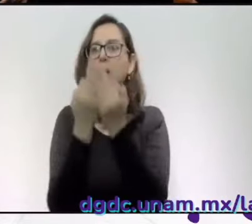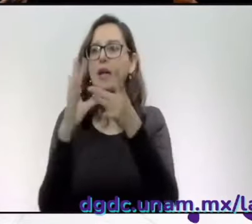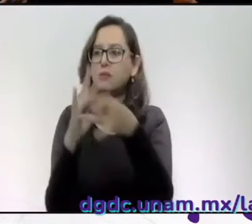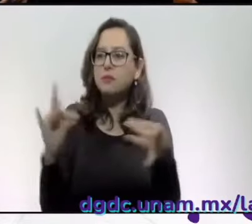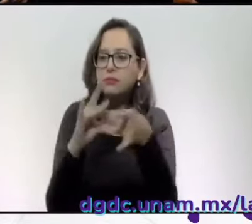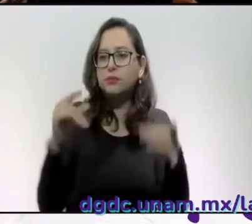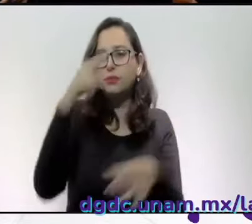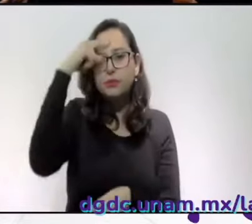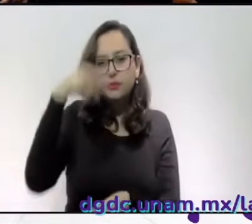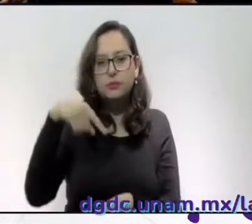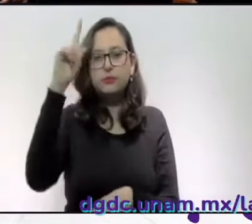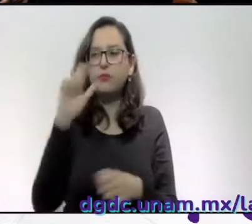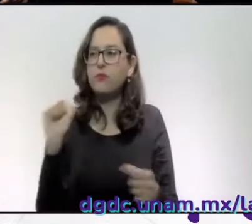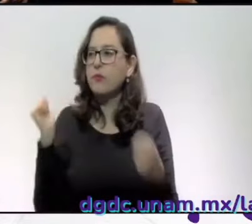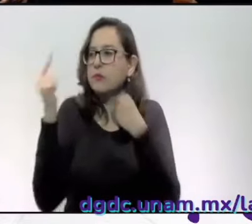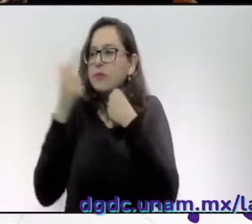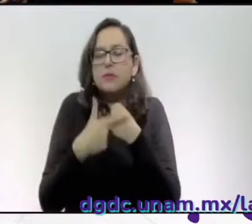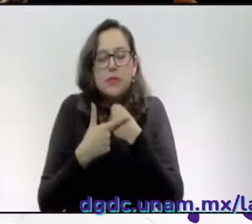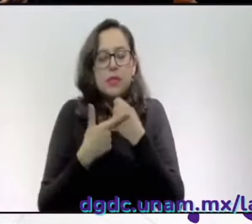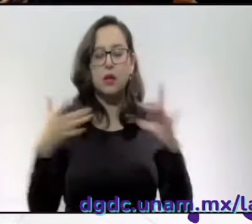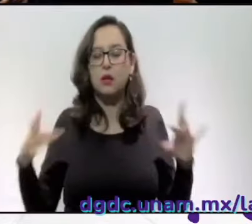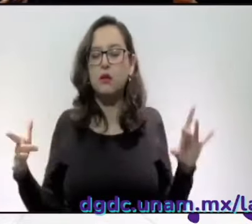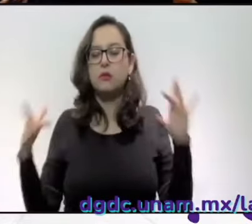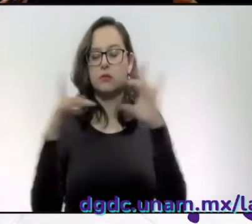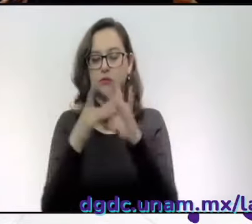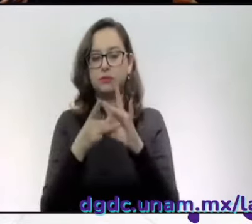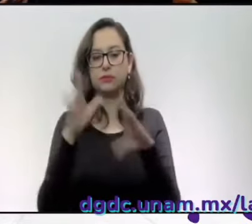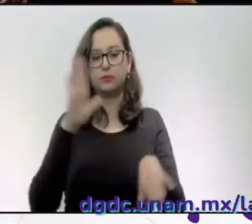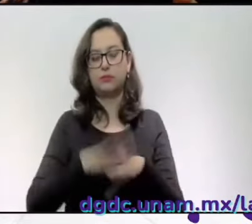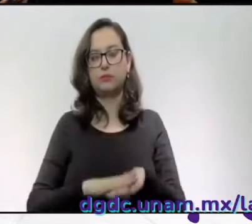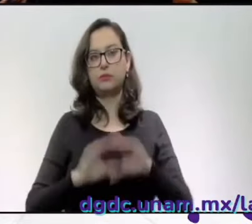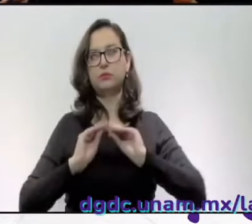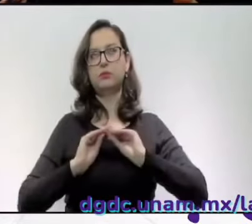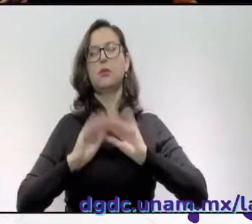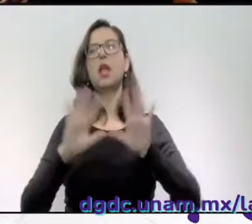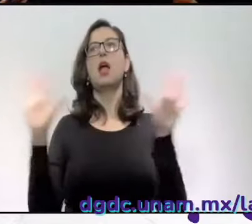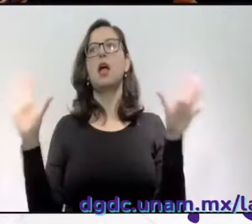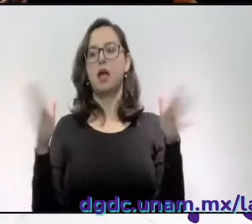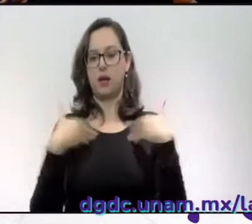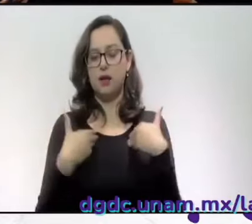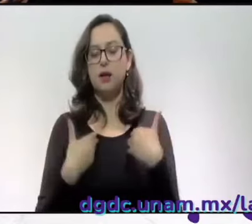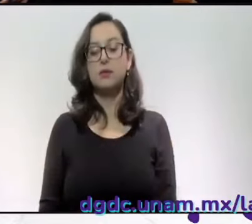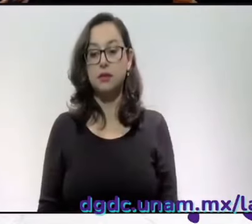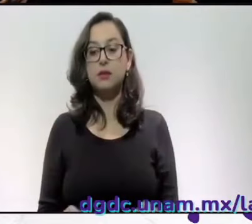sea lejano, que te permita aterrizarlo, ¿no? Hacerlo más terrenal.